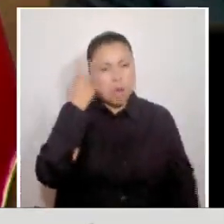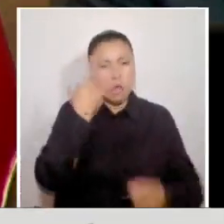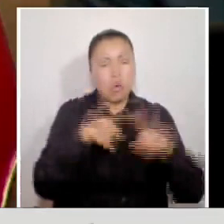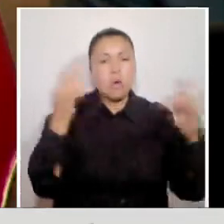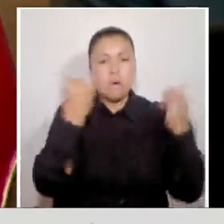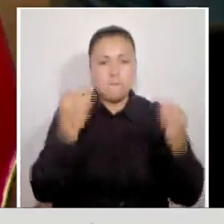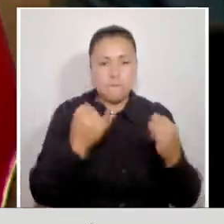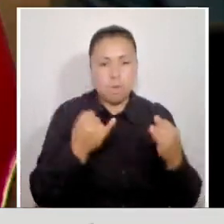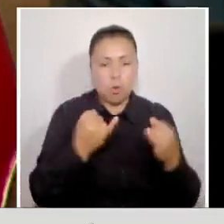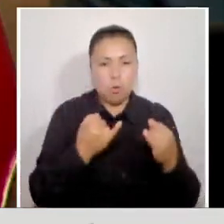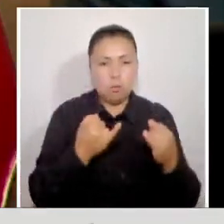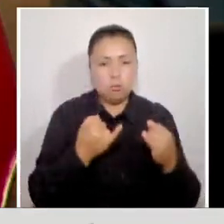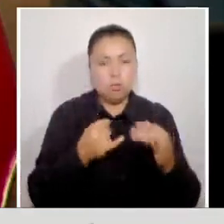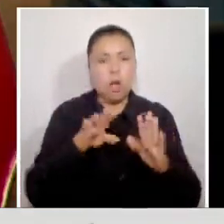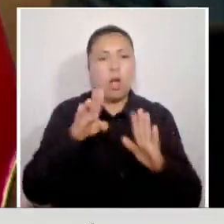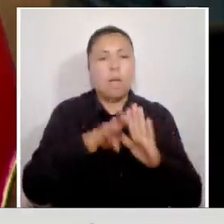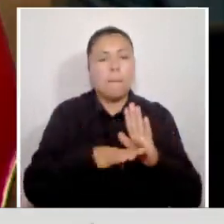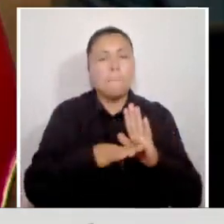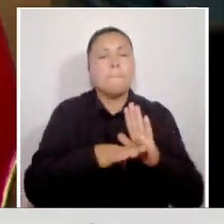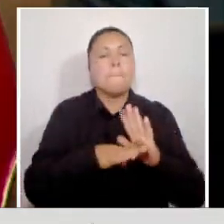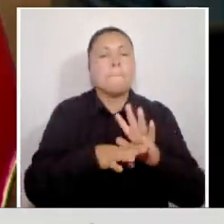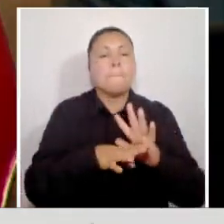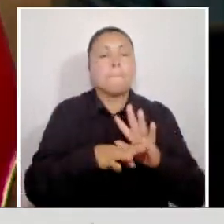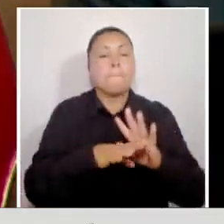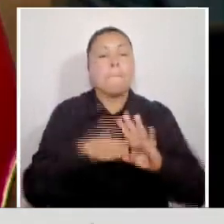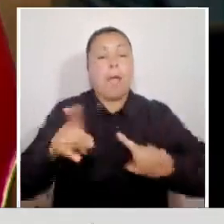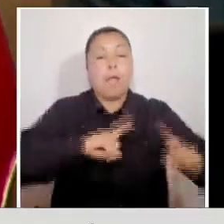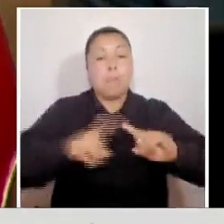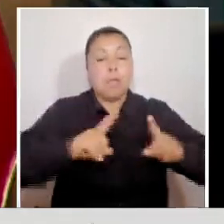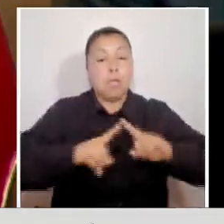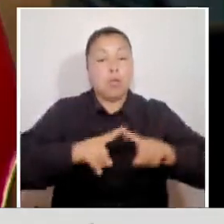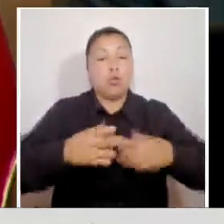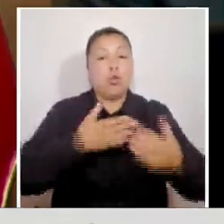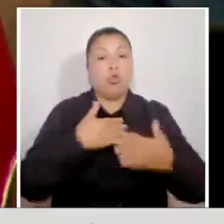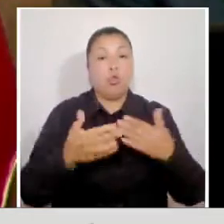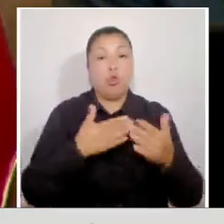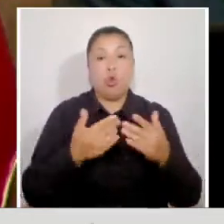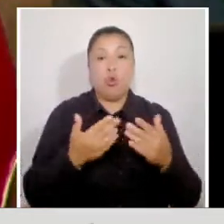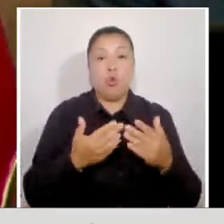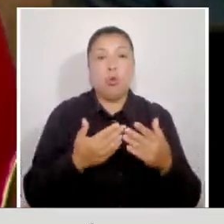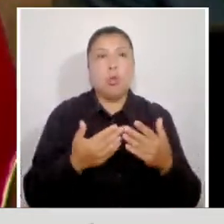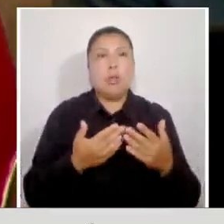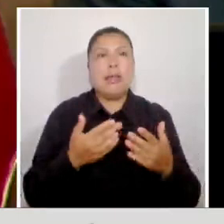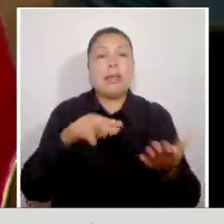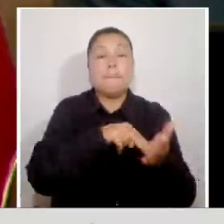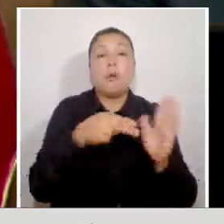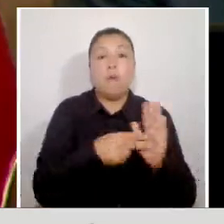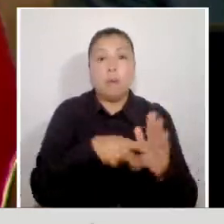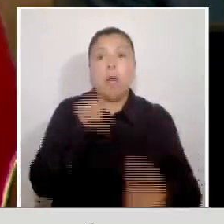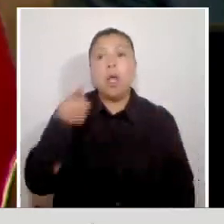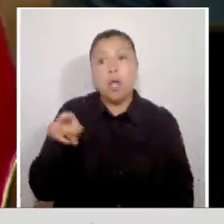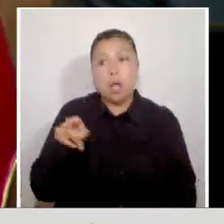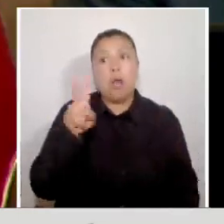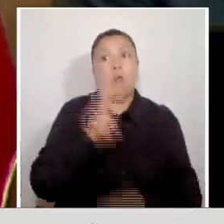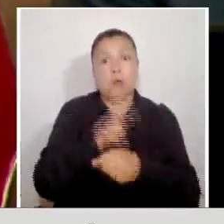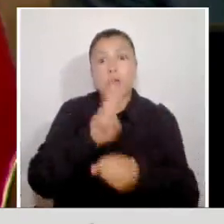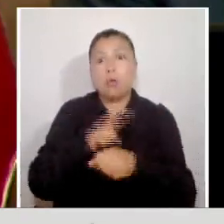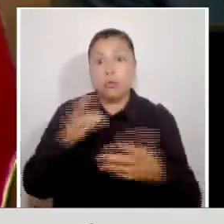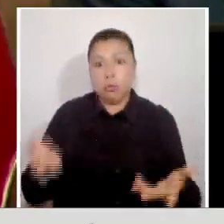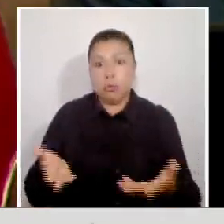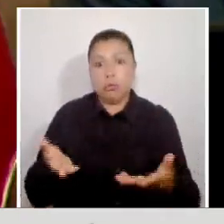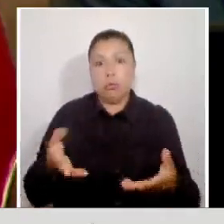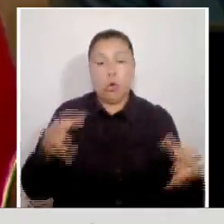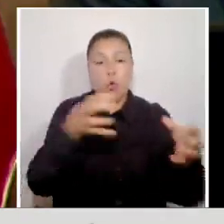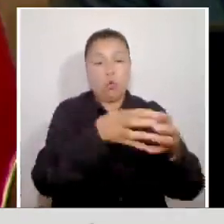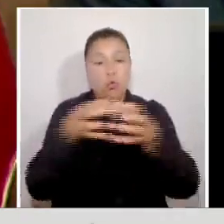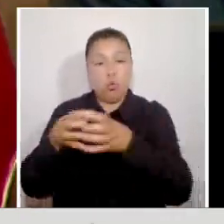y bajar la administración ahí donde está la gente que sabe dónde están los problemas Esos son los profesores a través de